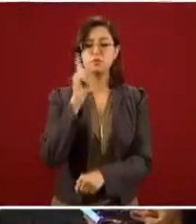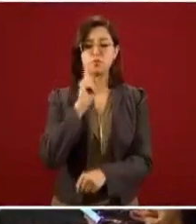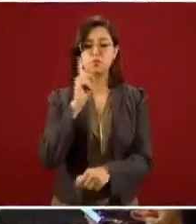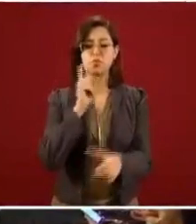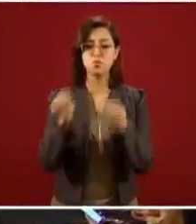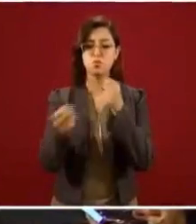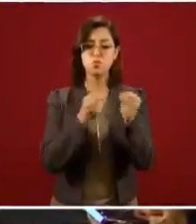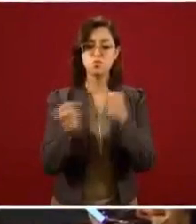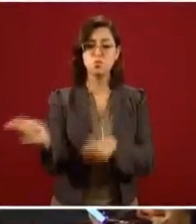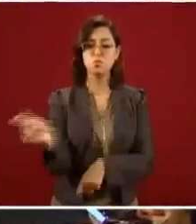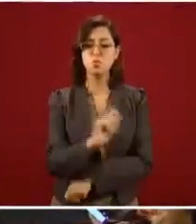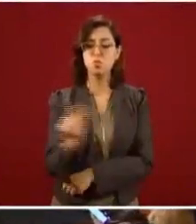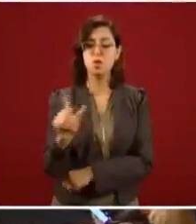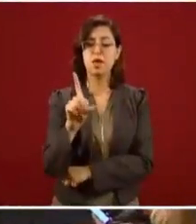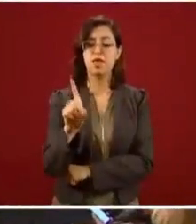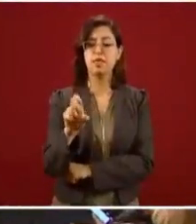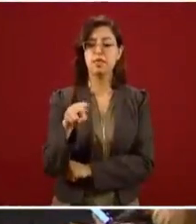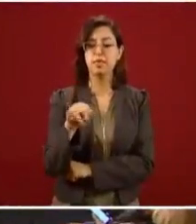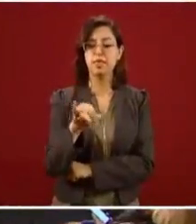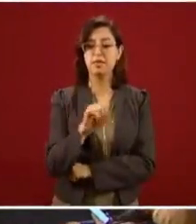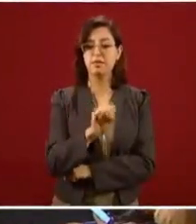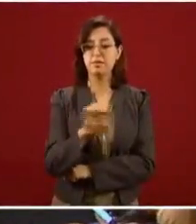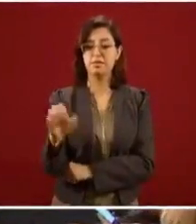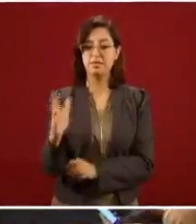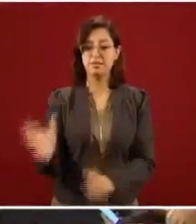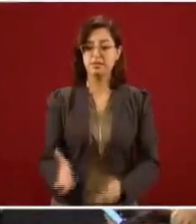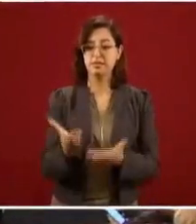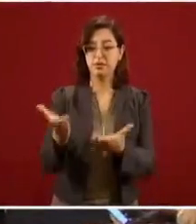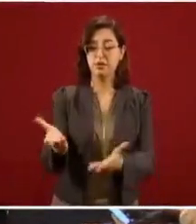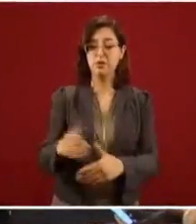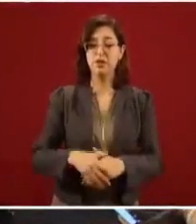profesional. Denise, le vamos a dar la palabra.